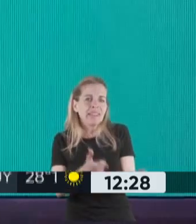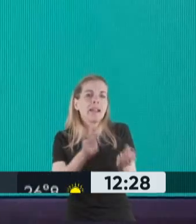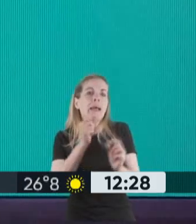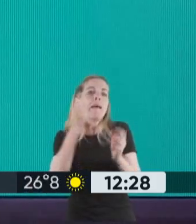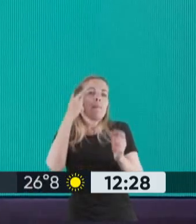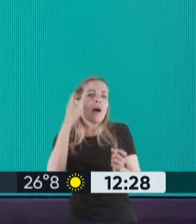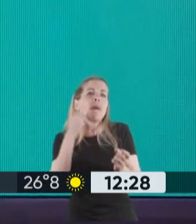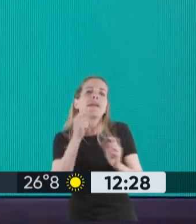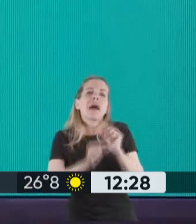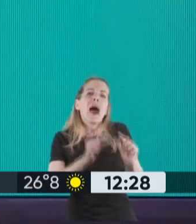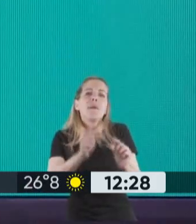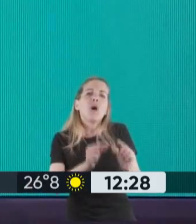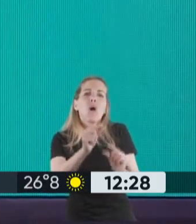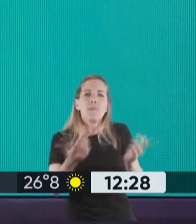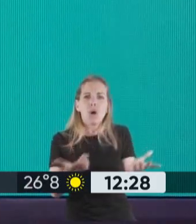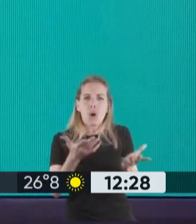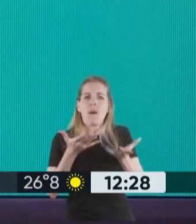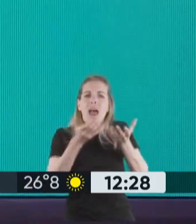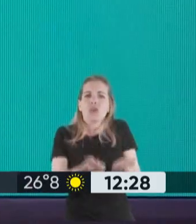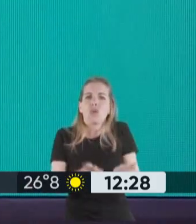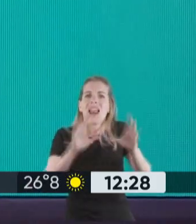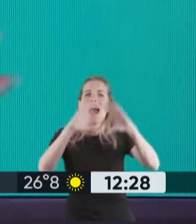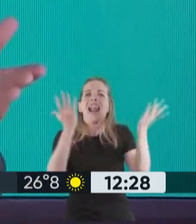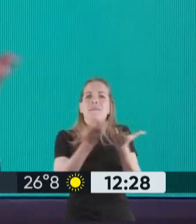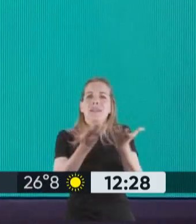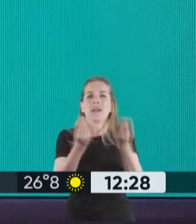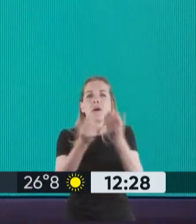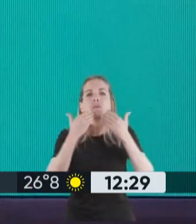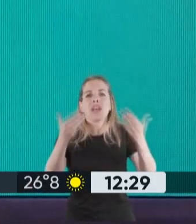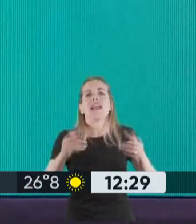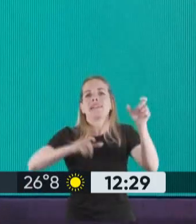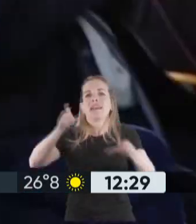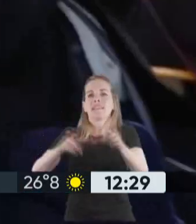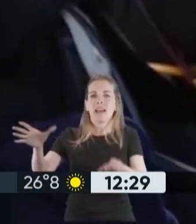eso. Vamos a estar haciéndole un favor al ambiente. Muchas gracias a todos y todas.